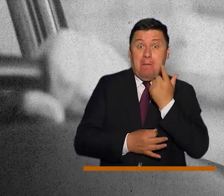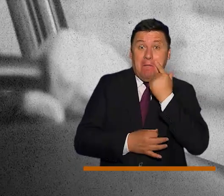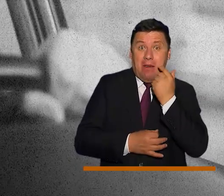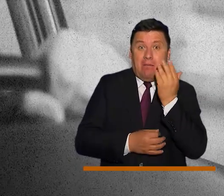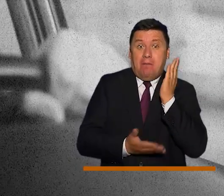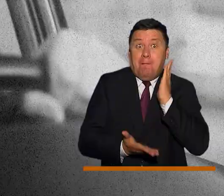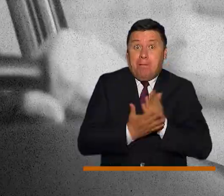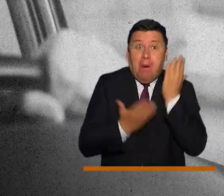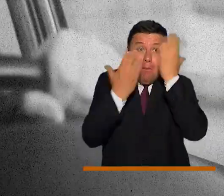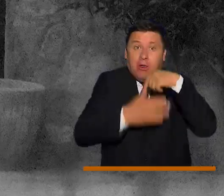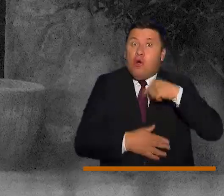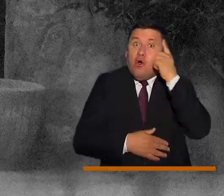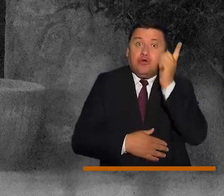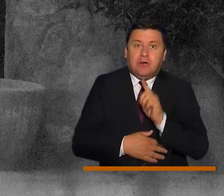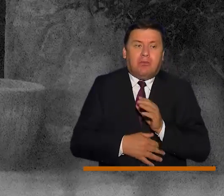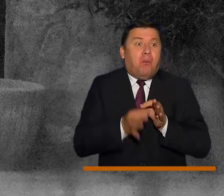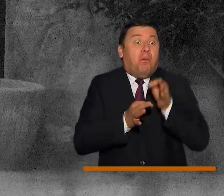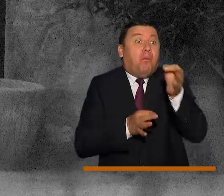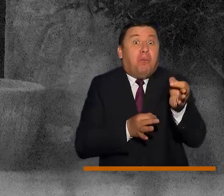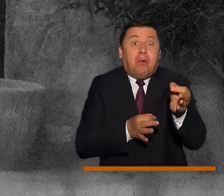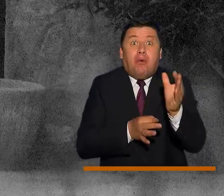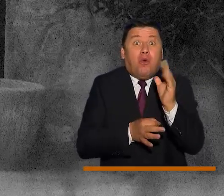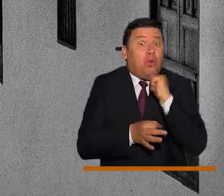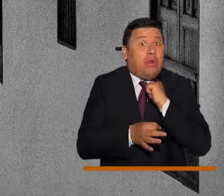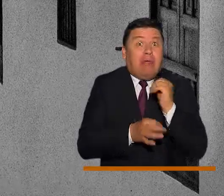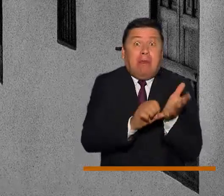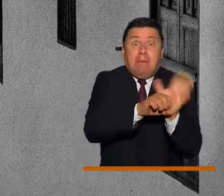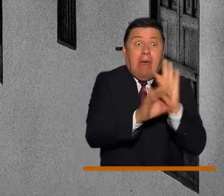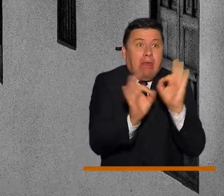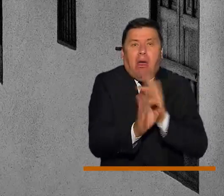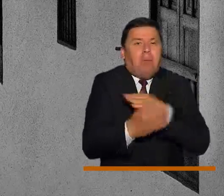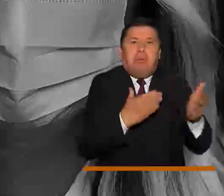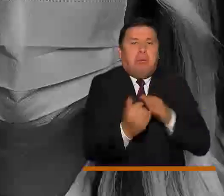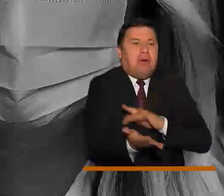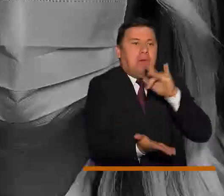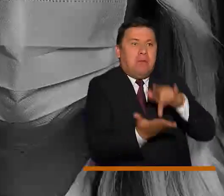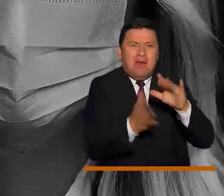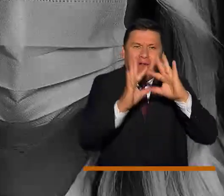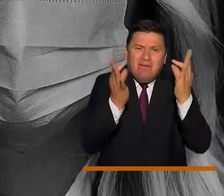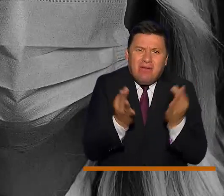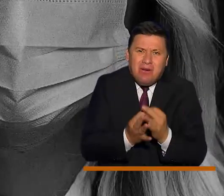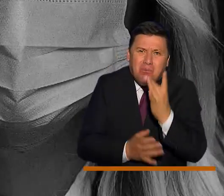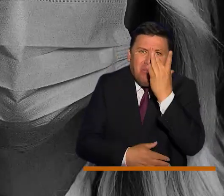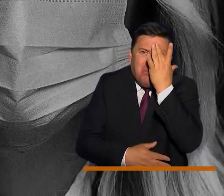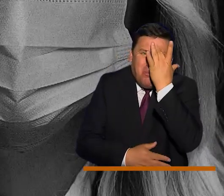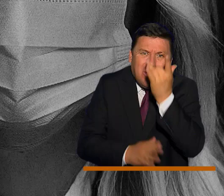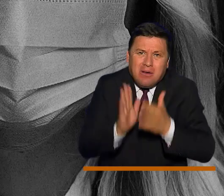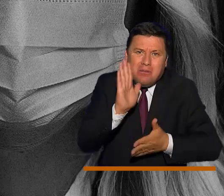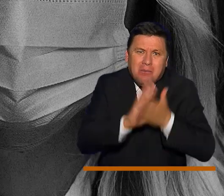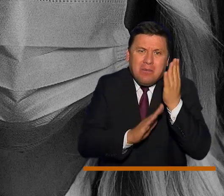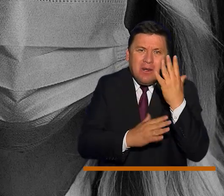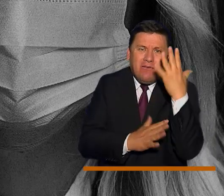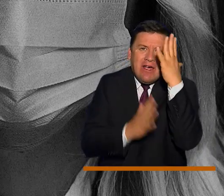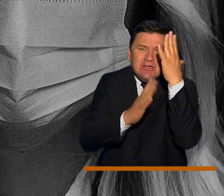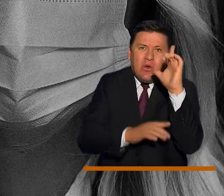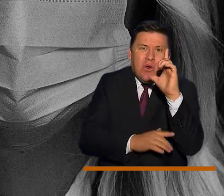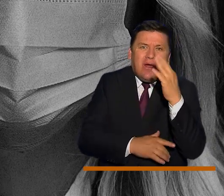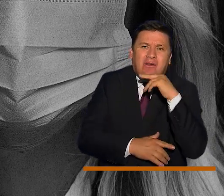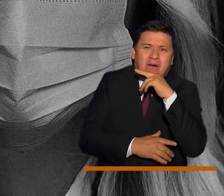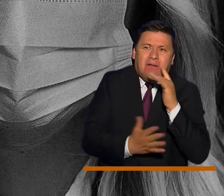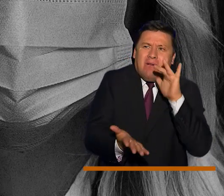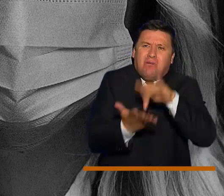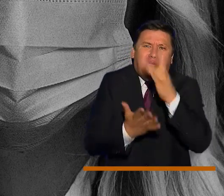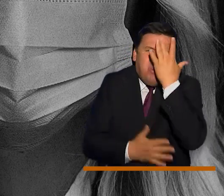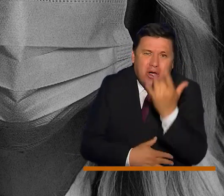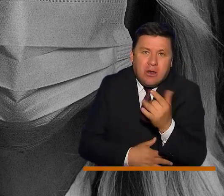asintomático. Él no lo sabe y llevó el virus a un pueblo donde no había casos. Familia Pérez, ¿por qué salieron de viaje el puente?